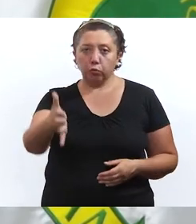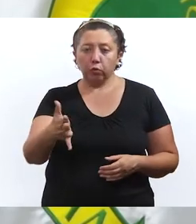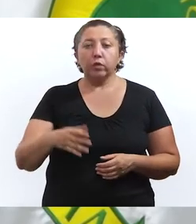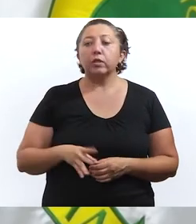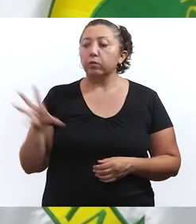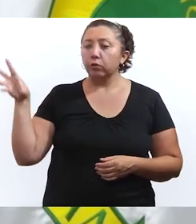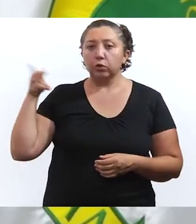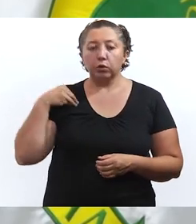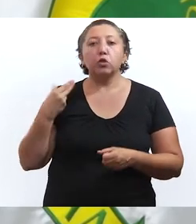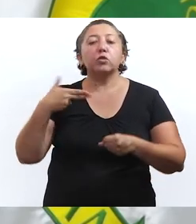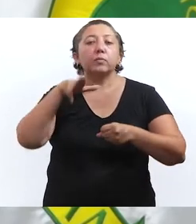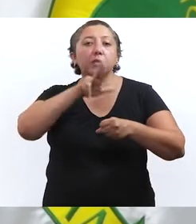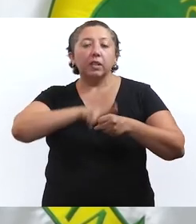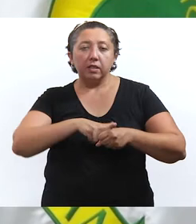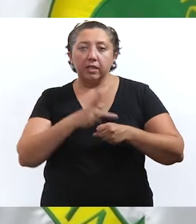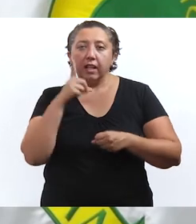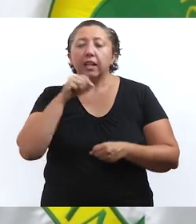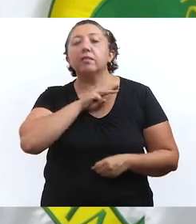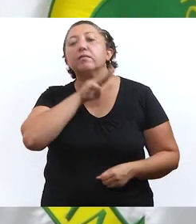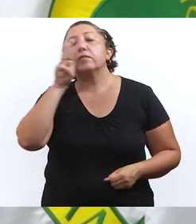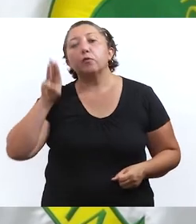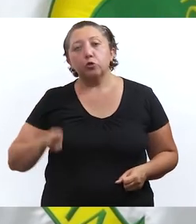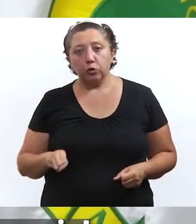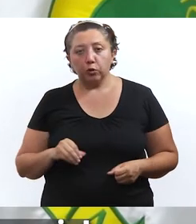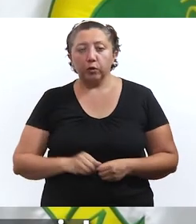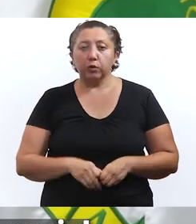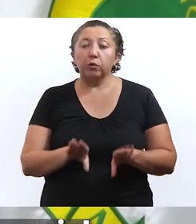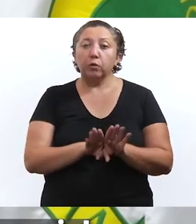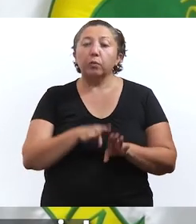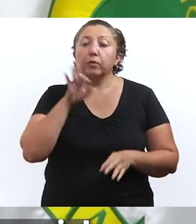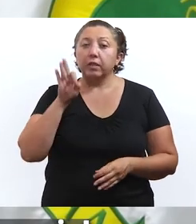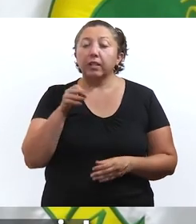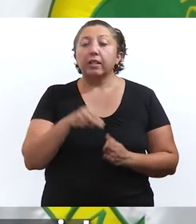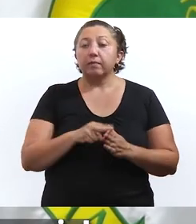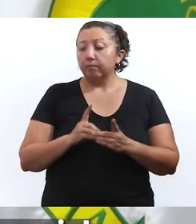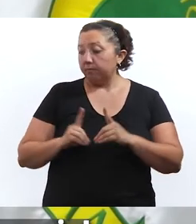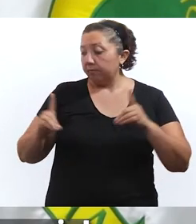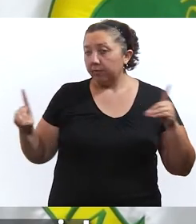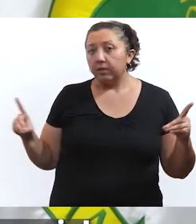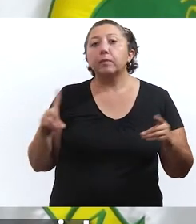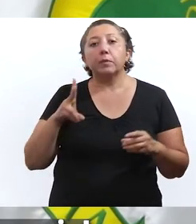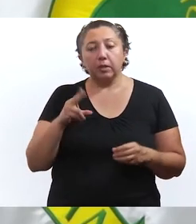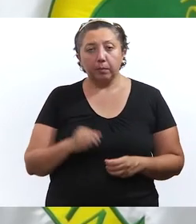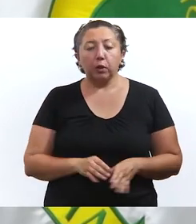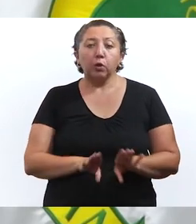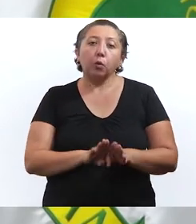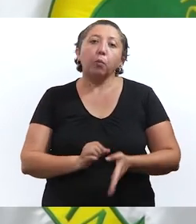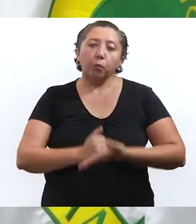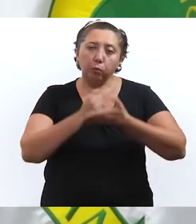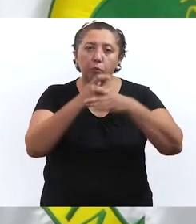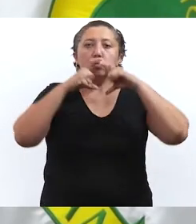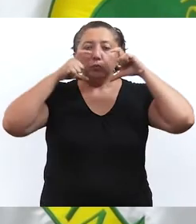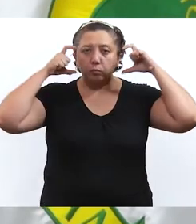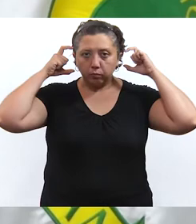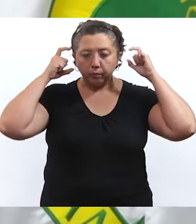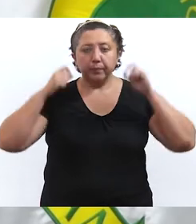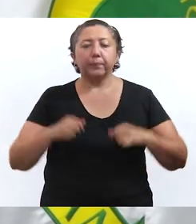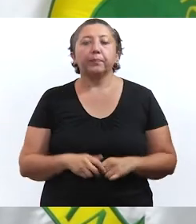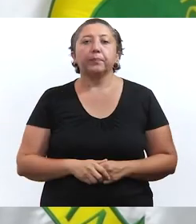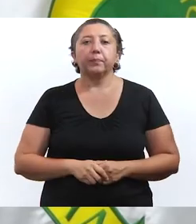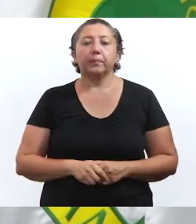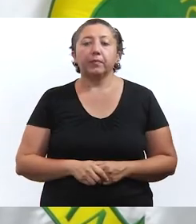los contagios, las hospitalizaciones, las defunciones, el impacto de las medidas de distanciamiento social y el impacto del uso de